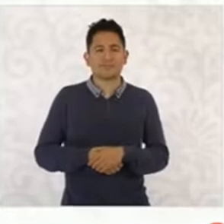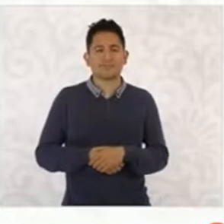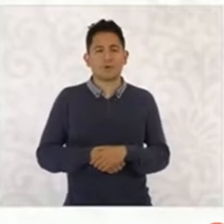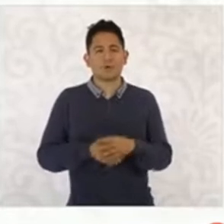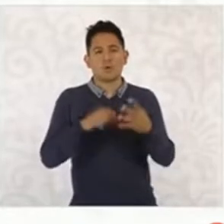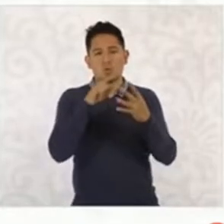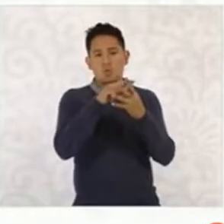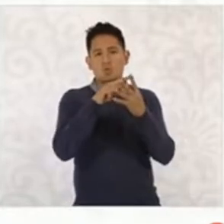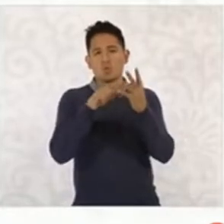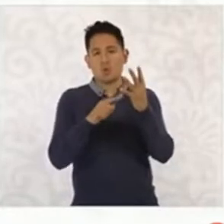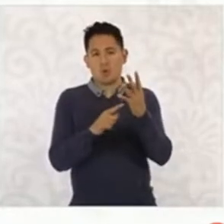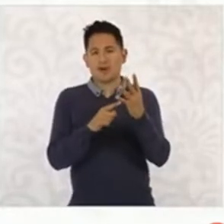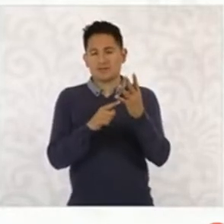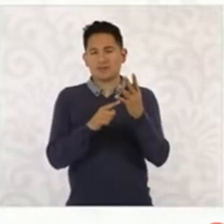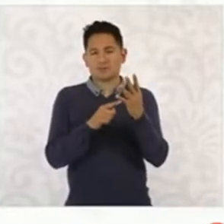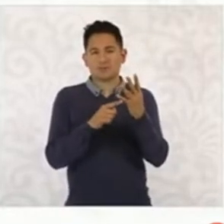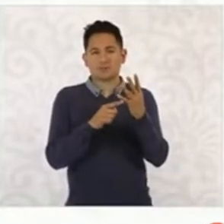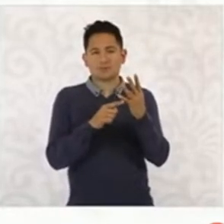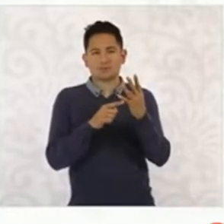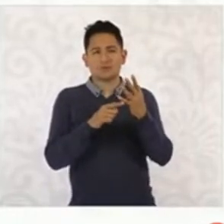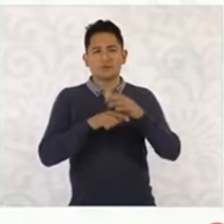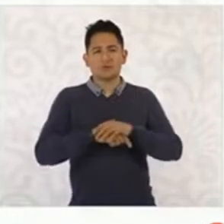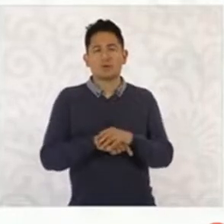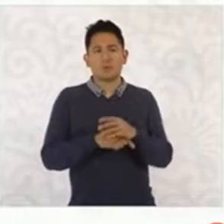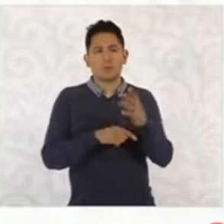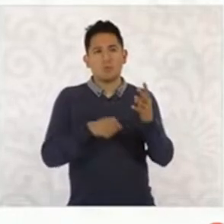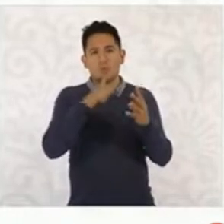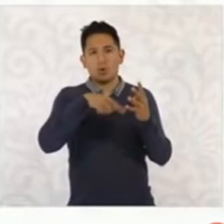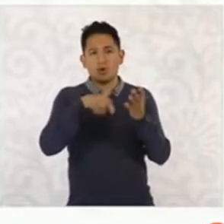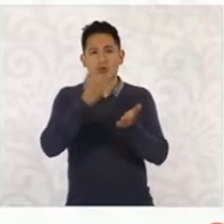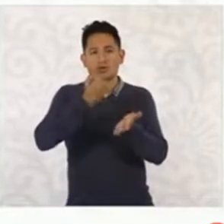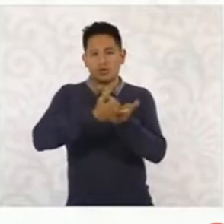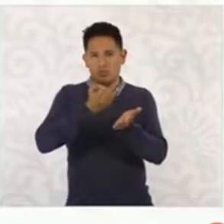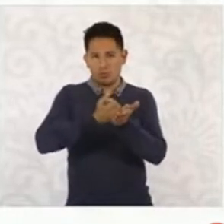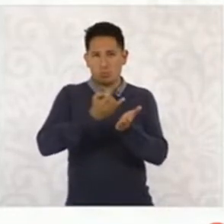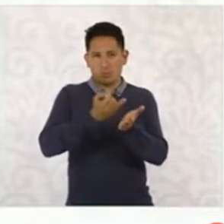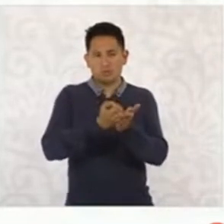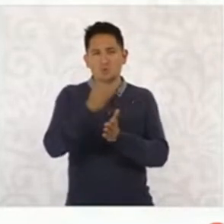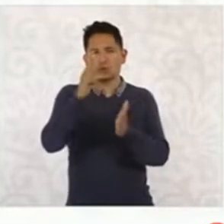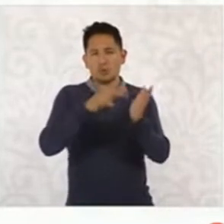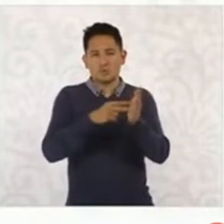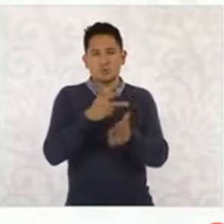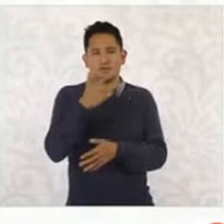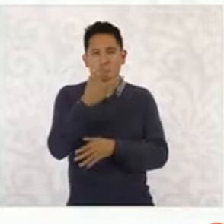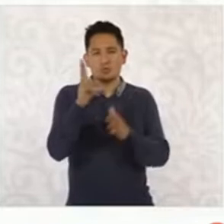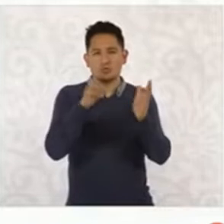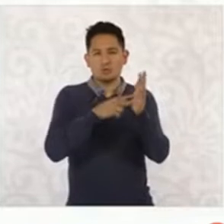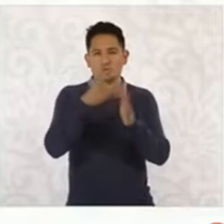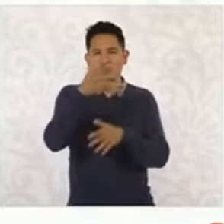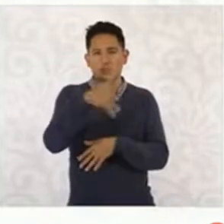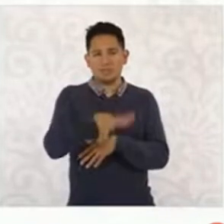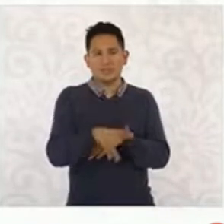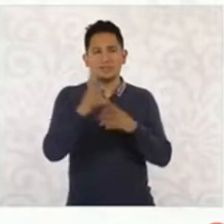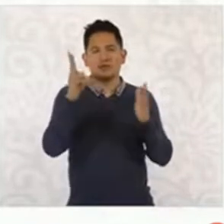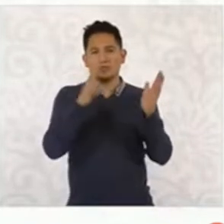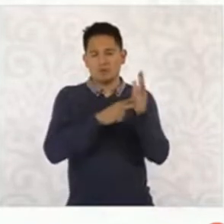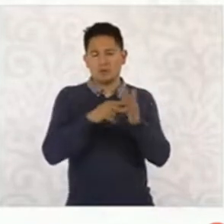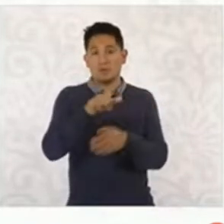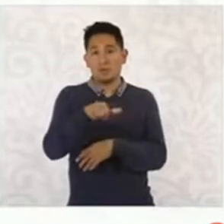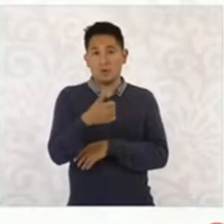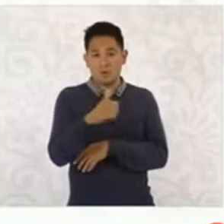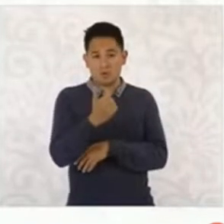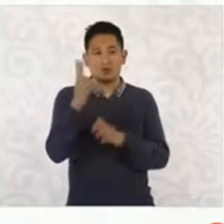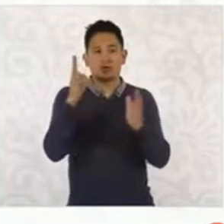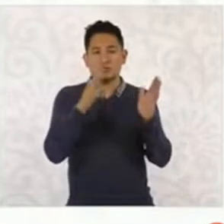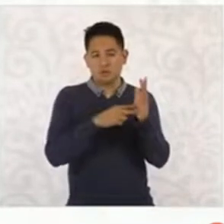en una de las primeras, por los ejercicios fiscales 2008, 2010, 2011 y 2012, ya habíamos dicho